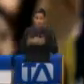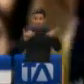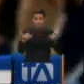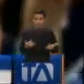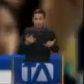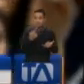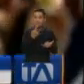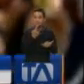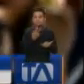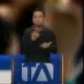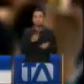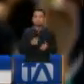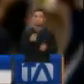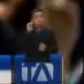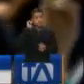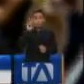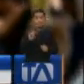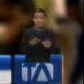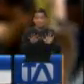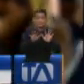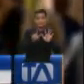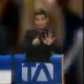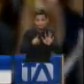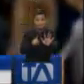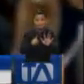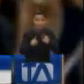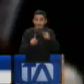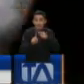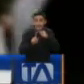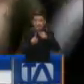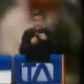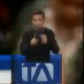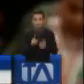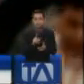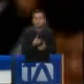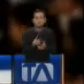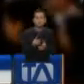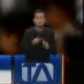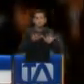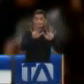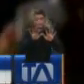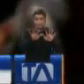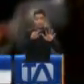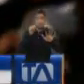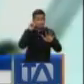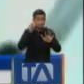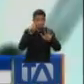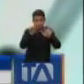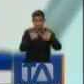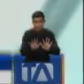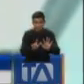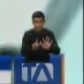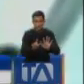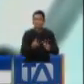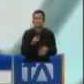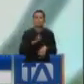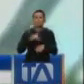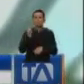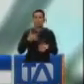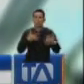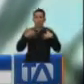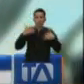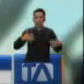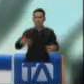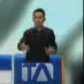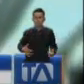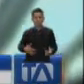la cifra de que 6 de cada 10 mujeres somos víctimas de alguna forma de violencia. Y esa cifra no cambia. O sea, sigue siendo lo